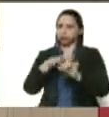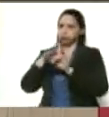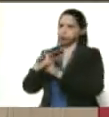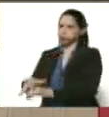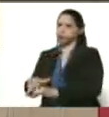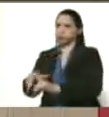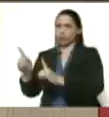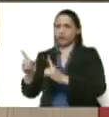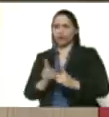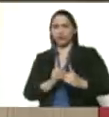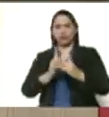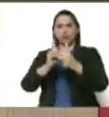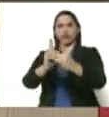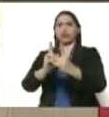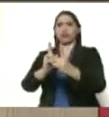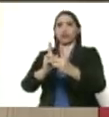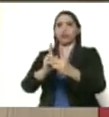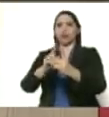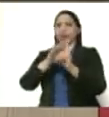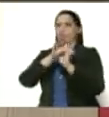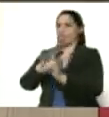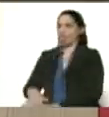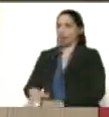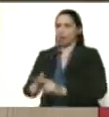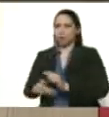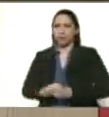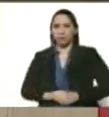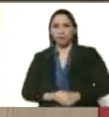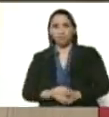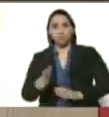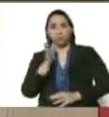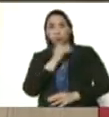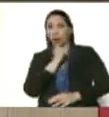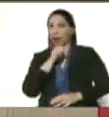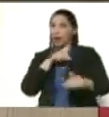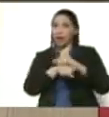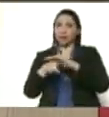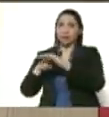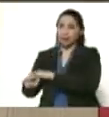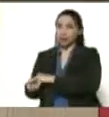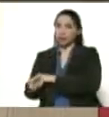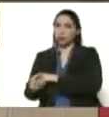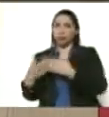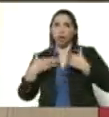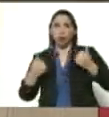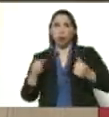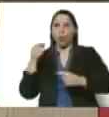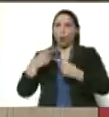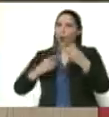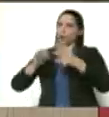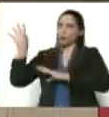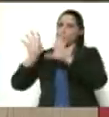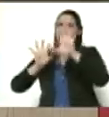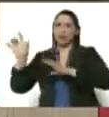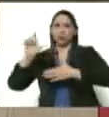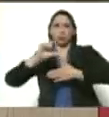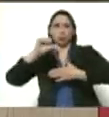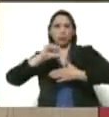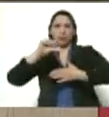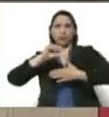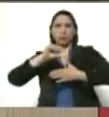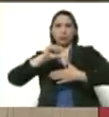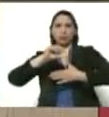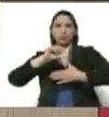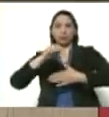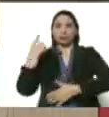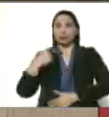de persecución, de discriminación, de no acceso a la salud en estos países suramericanos que, bueno,